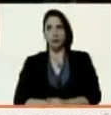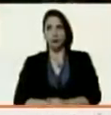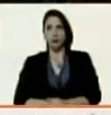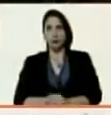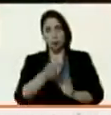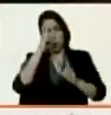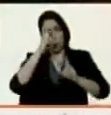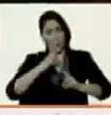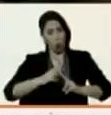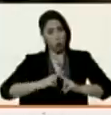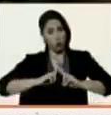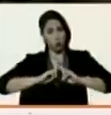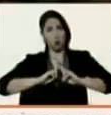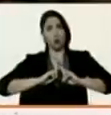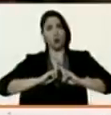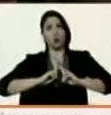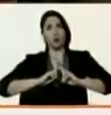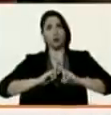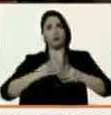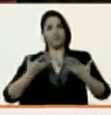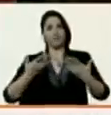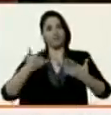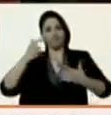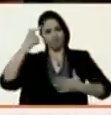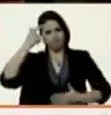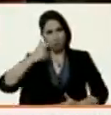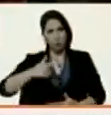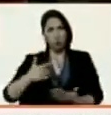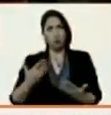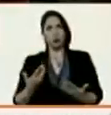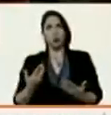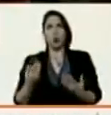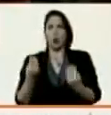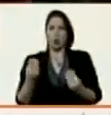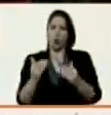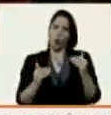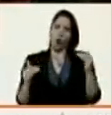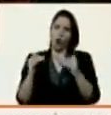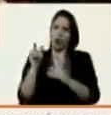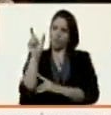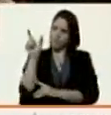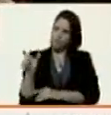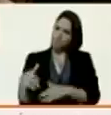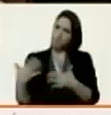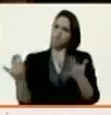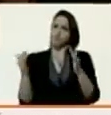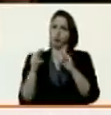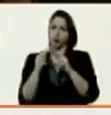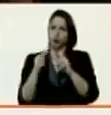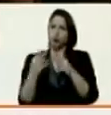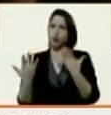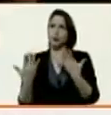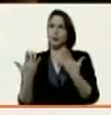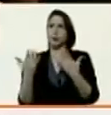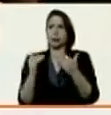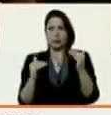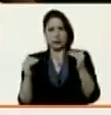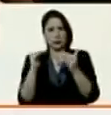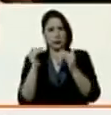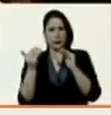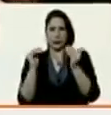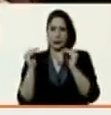el anciano de la talla moral de la estatura ética